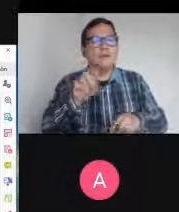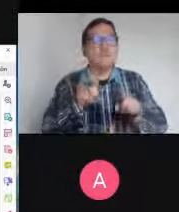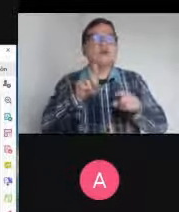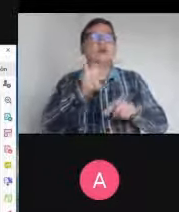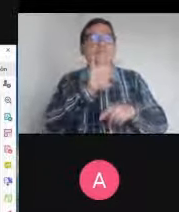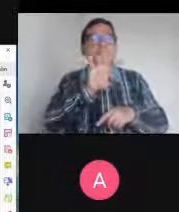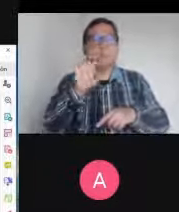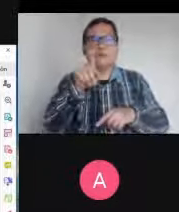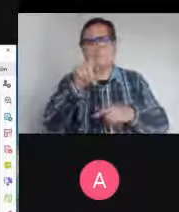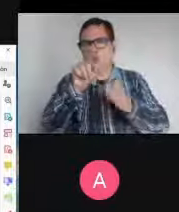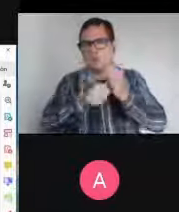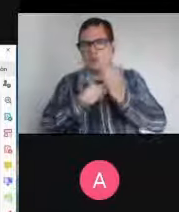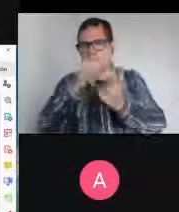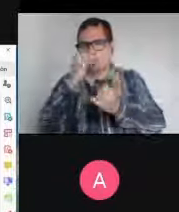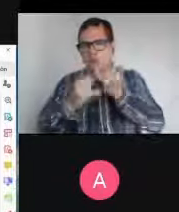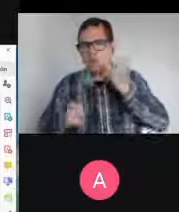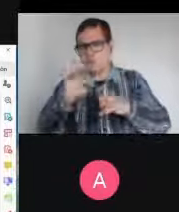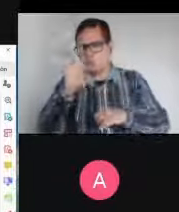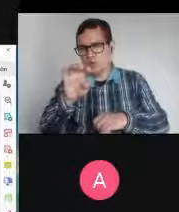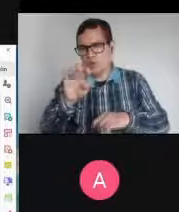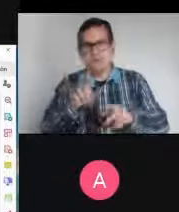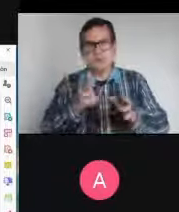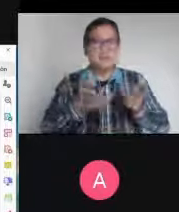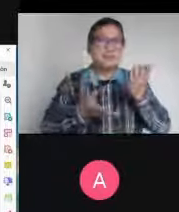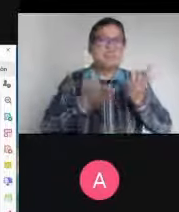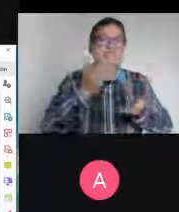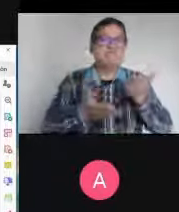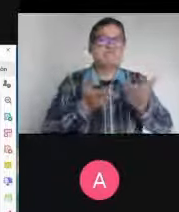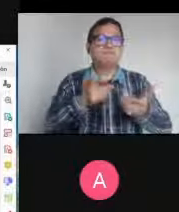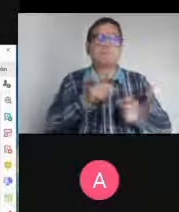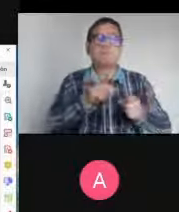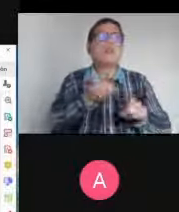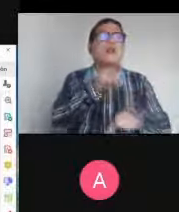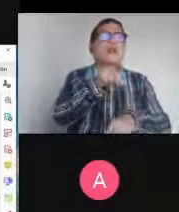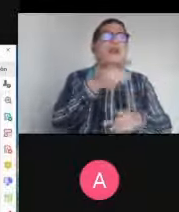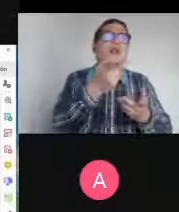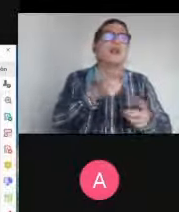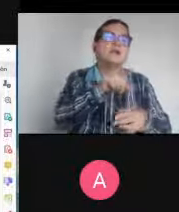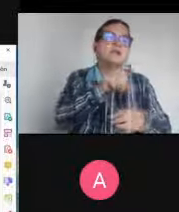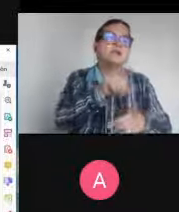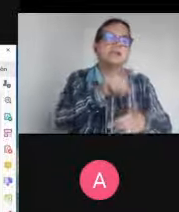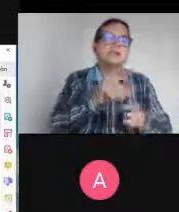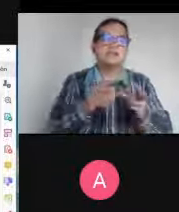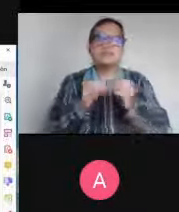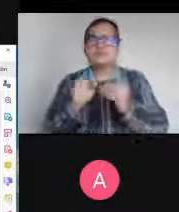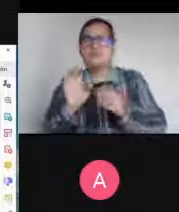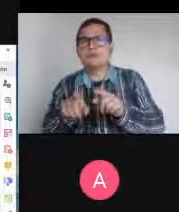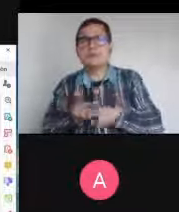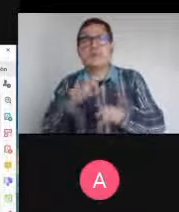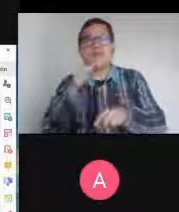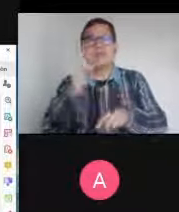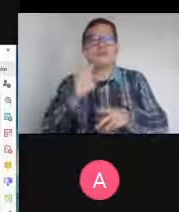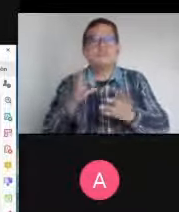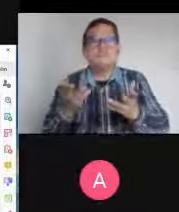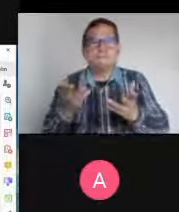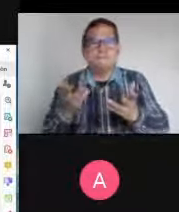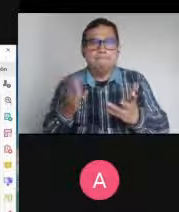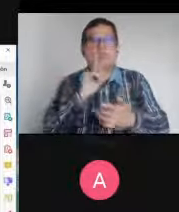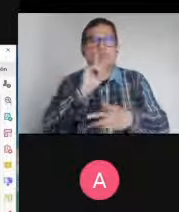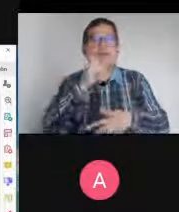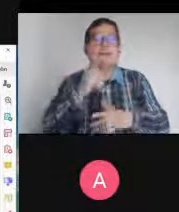14 y no permita, pues vamos a trabajar con el mayor valor que nos permita el generador, perdón.